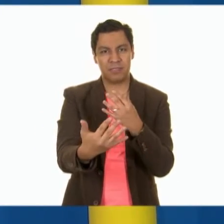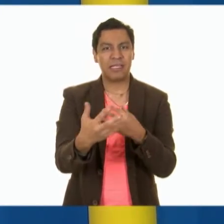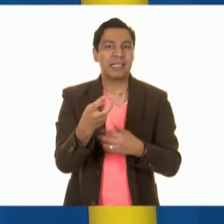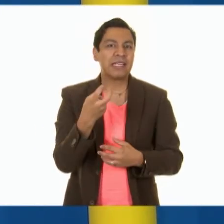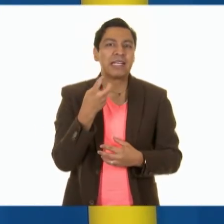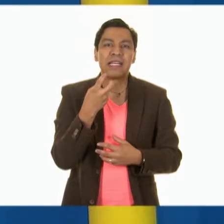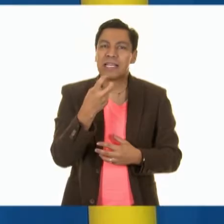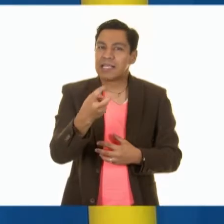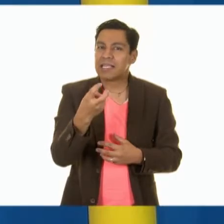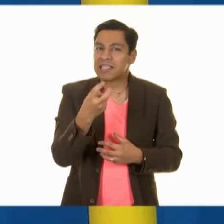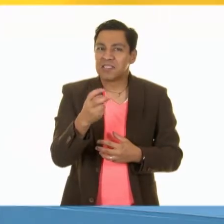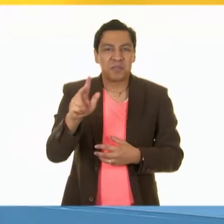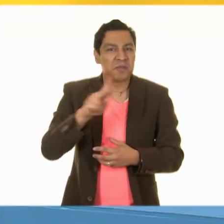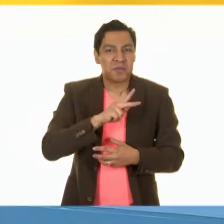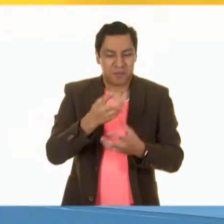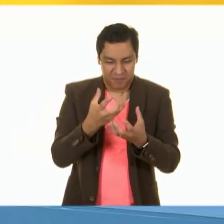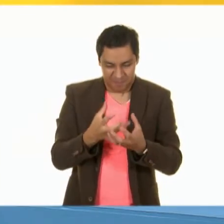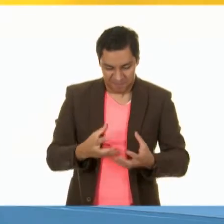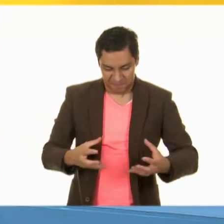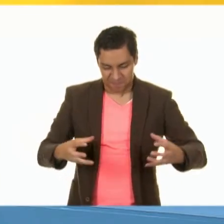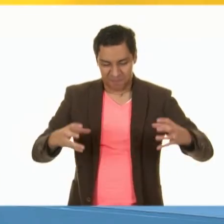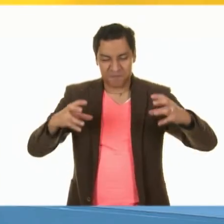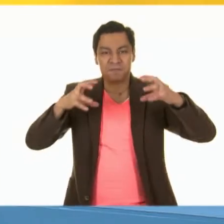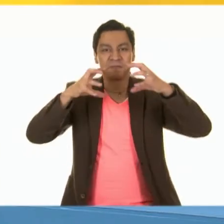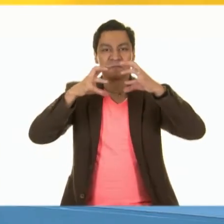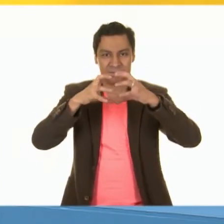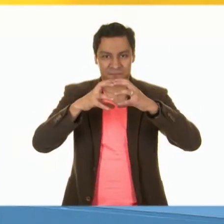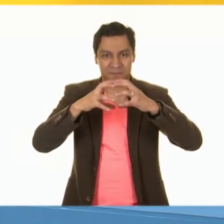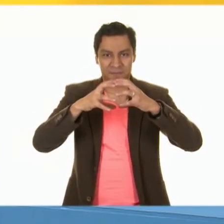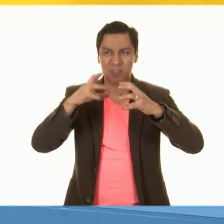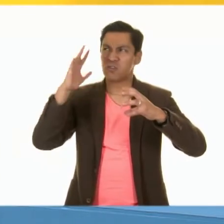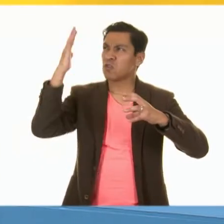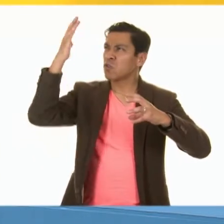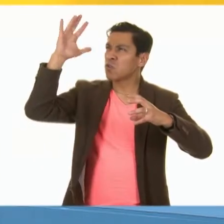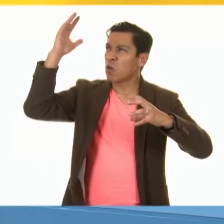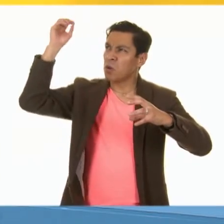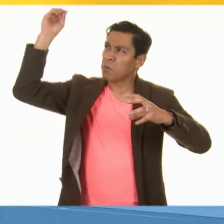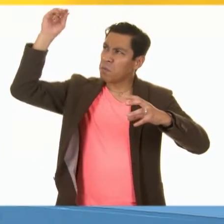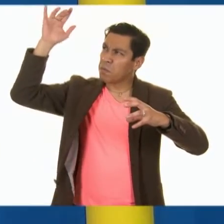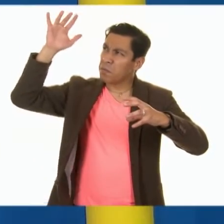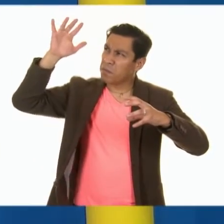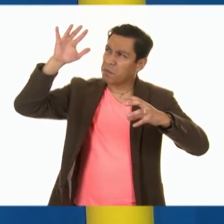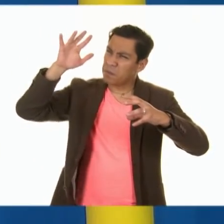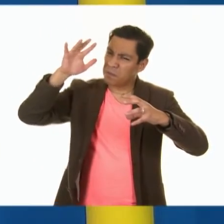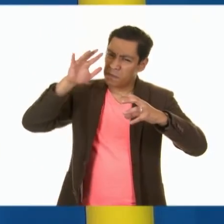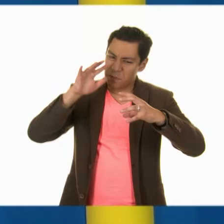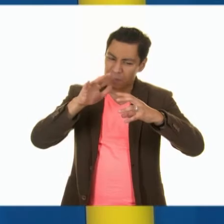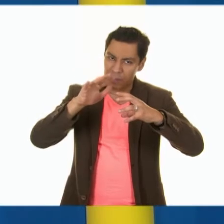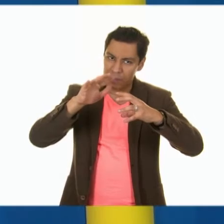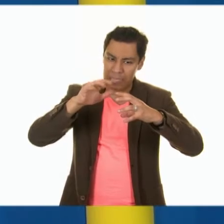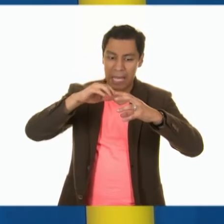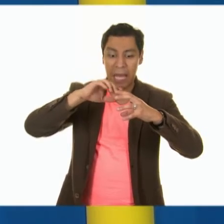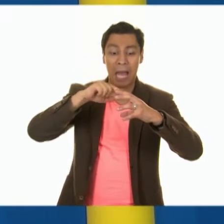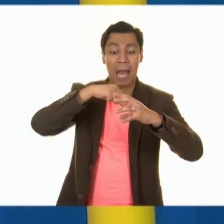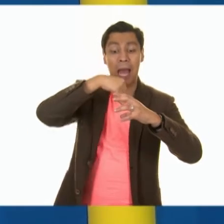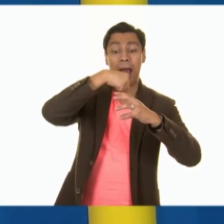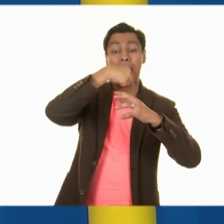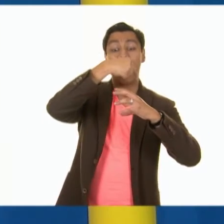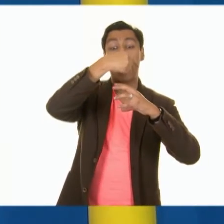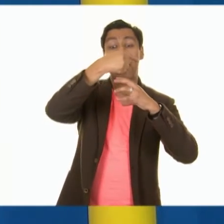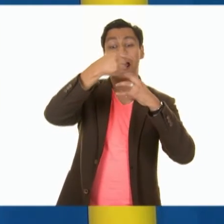planeta ocurra el día y la noche. La luz y sus efectos tienen muchas aplicaciones. ¿Qué les parece? Veamos otro